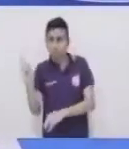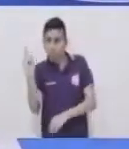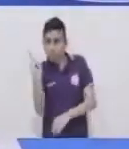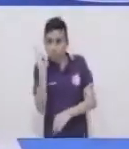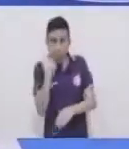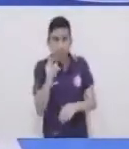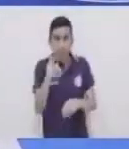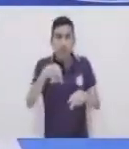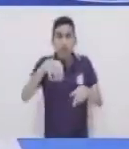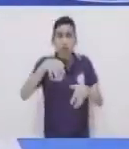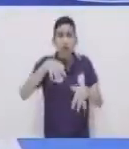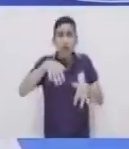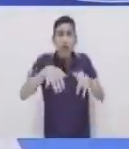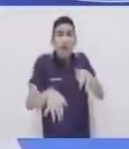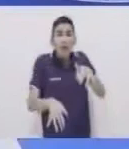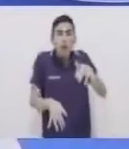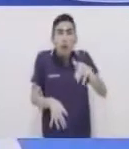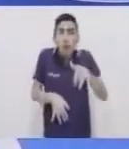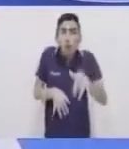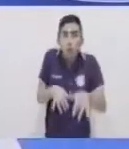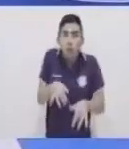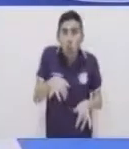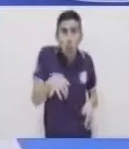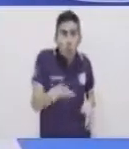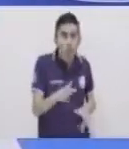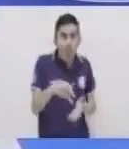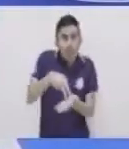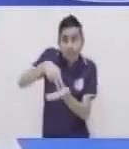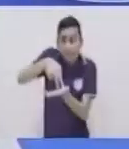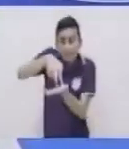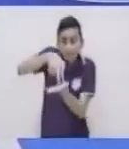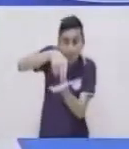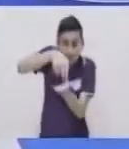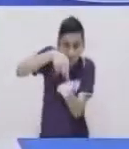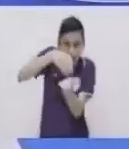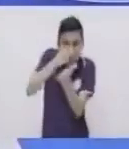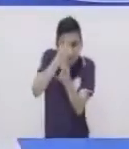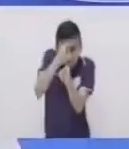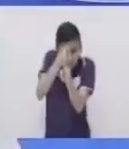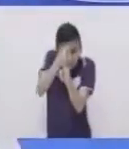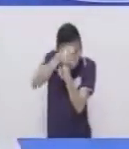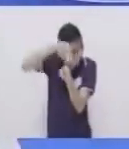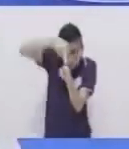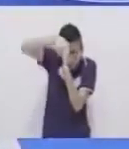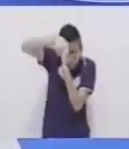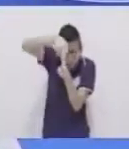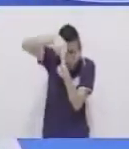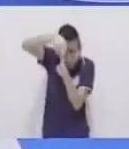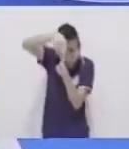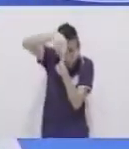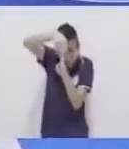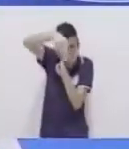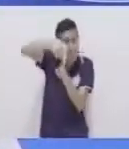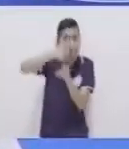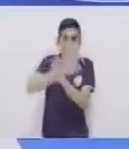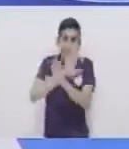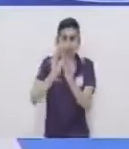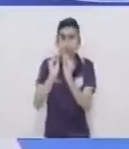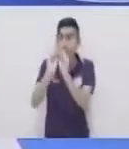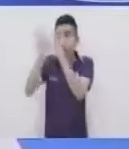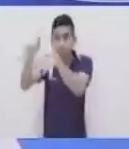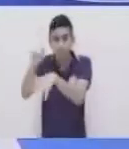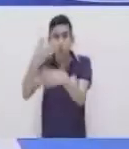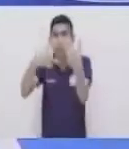Hoy nuevamente coloco encima, manteniendo el equilibrio, llevo al otro extremo y lanzo,